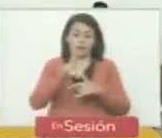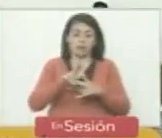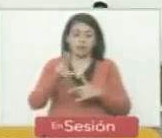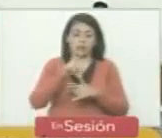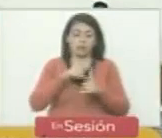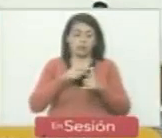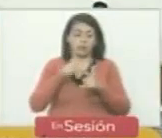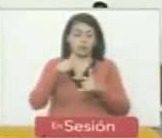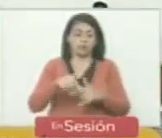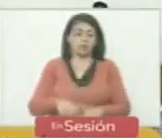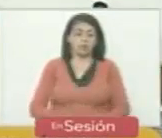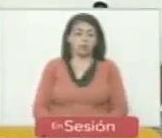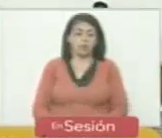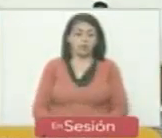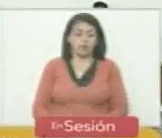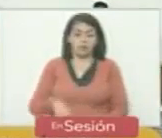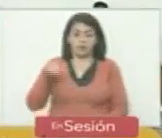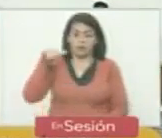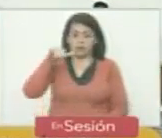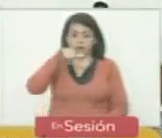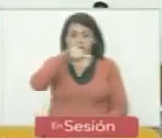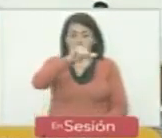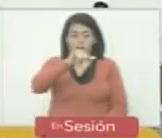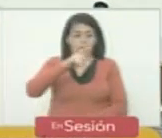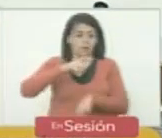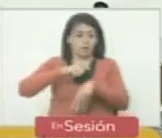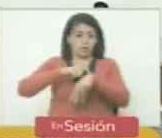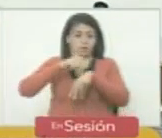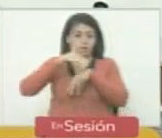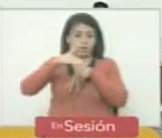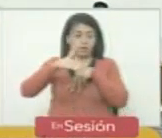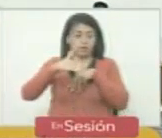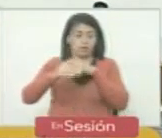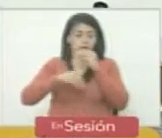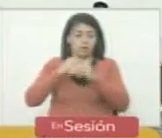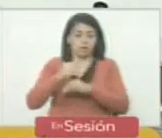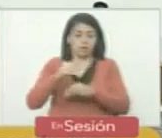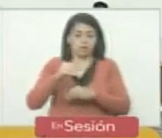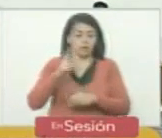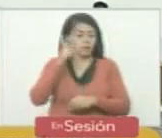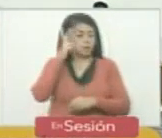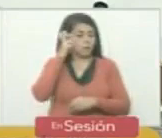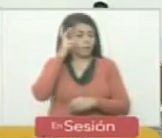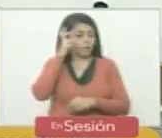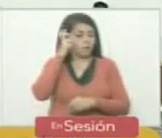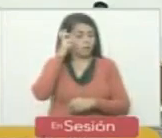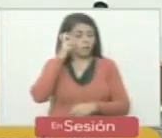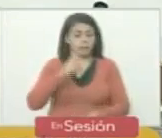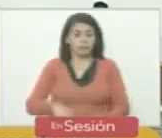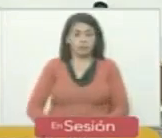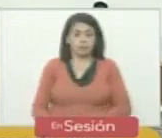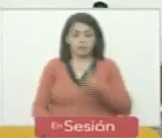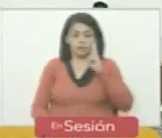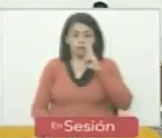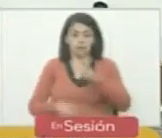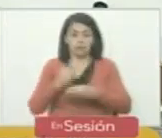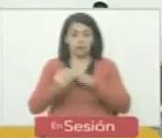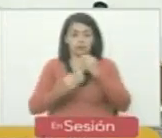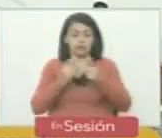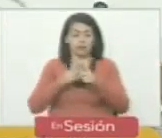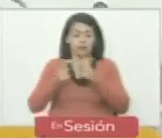utilizan lo del avión en un momento en que el compañero, oigan, para que veamos cómo se